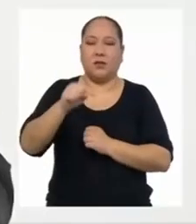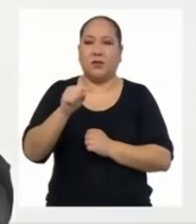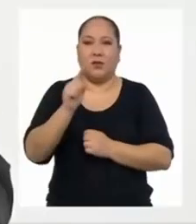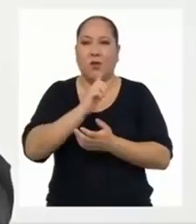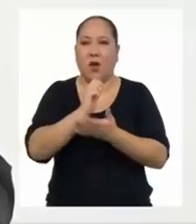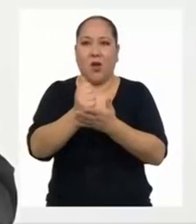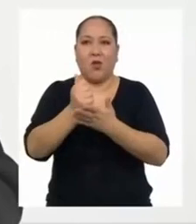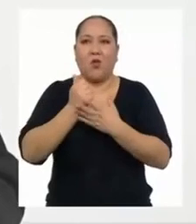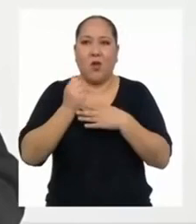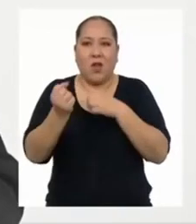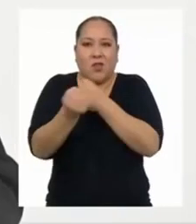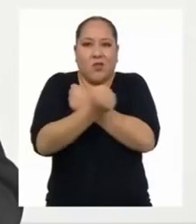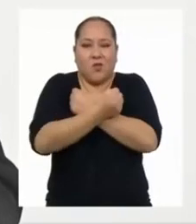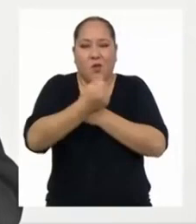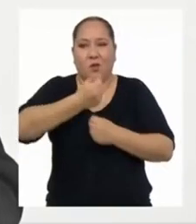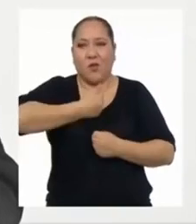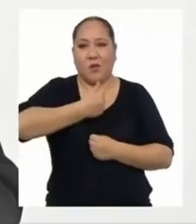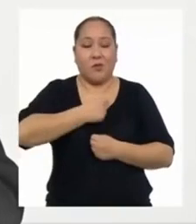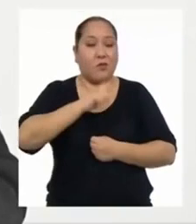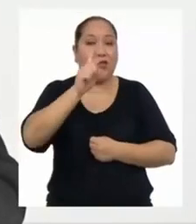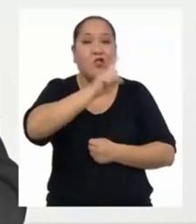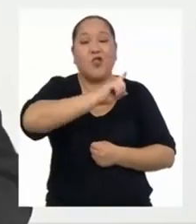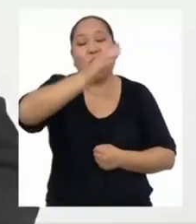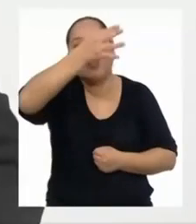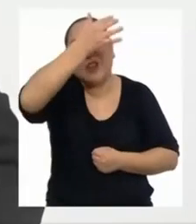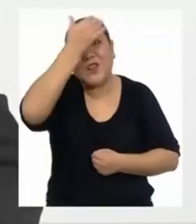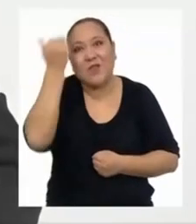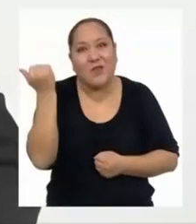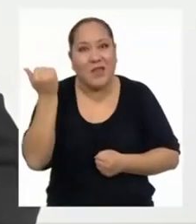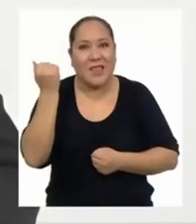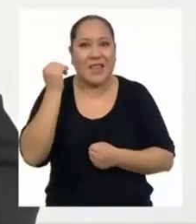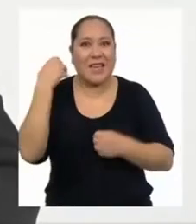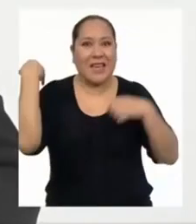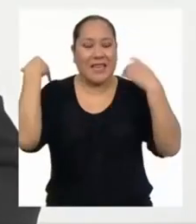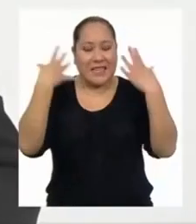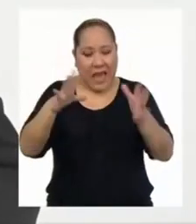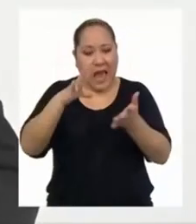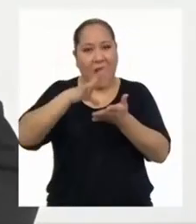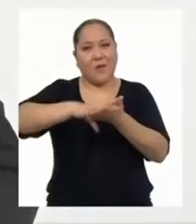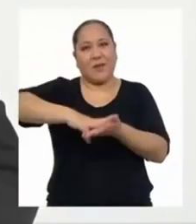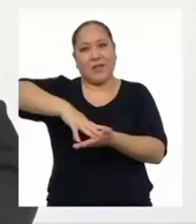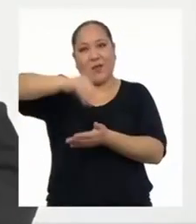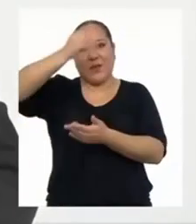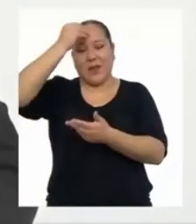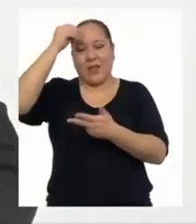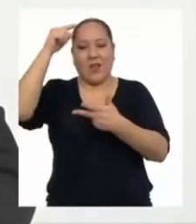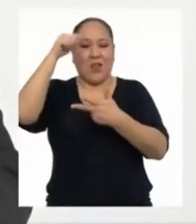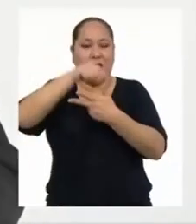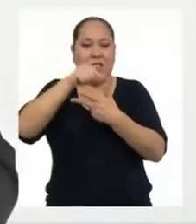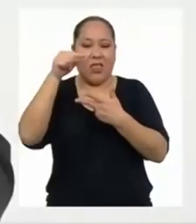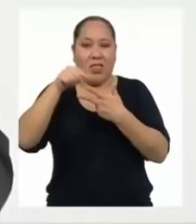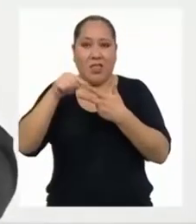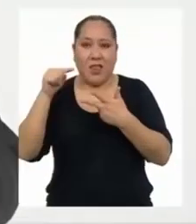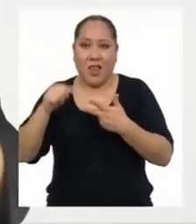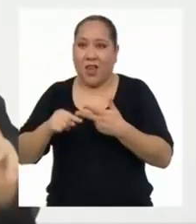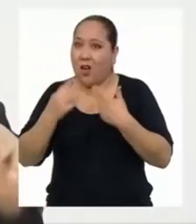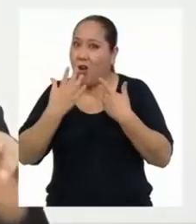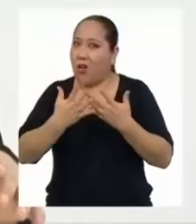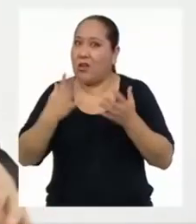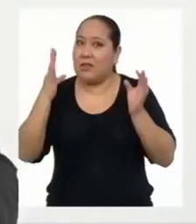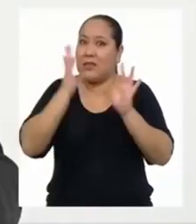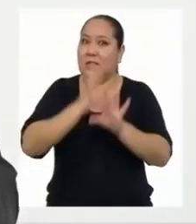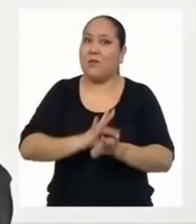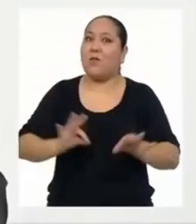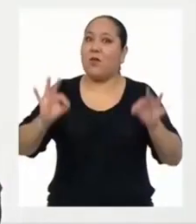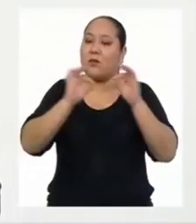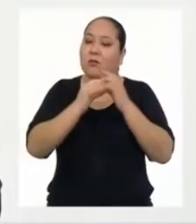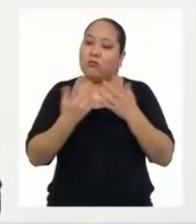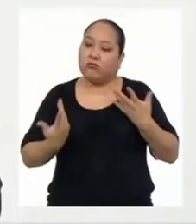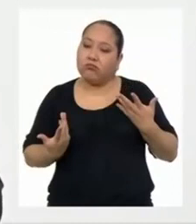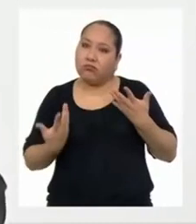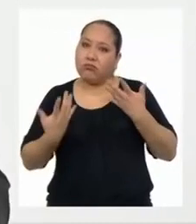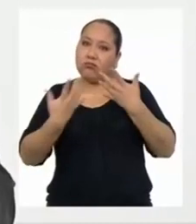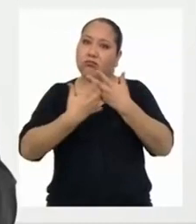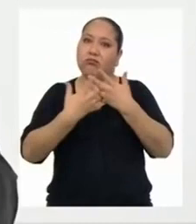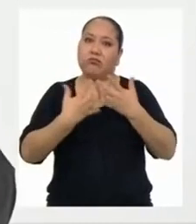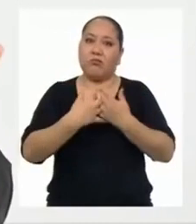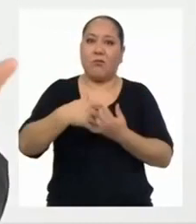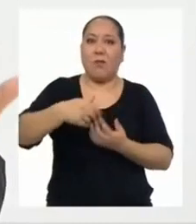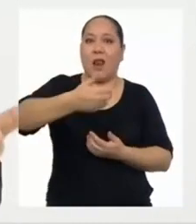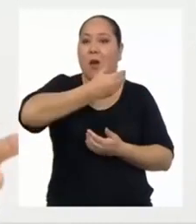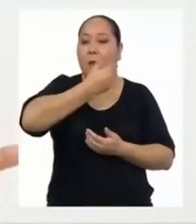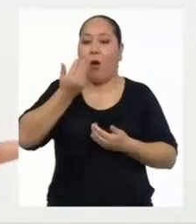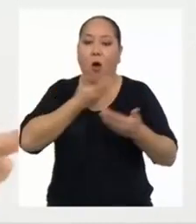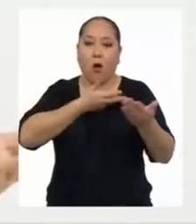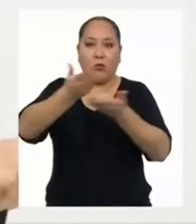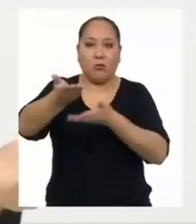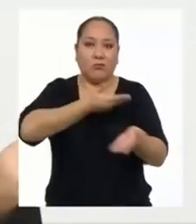se olviden, ya hemos aprendido 3 claves importantes para relacionarnos de mejor manera